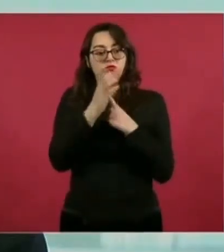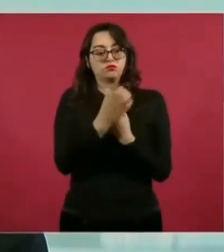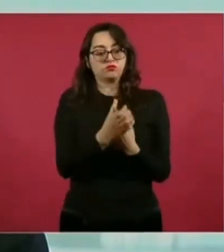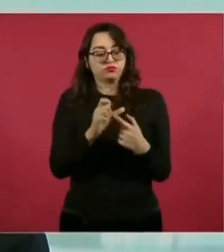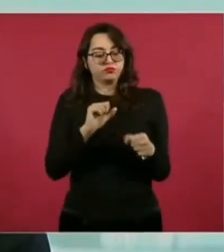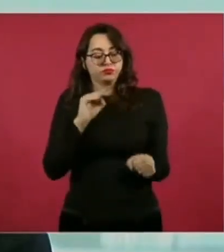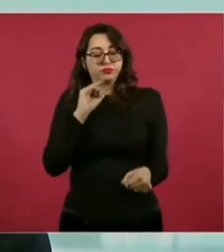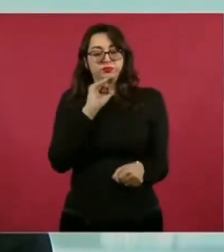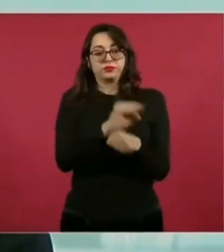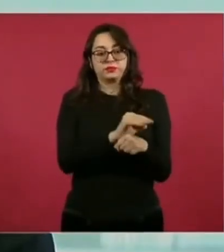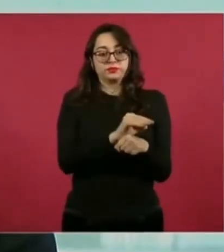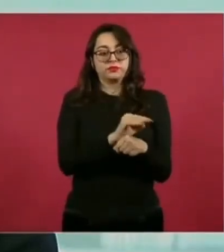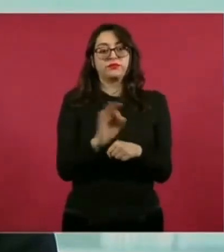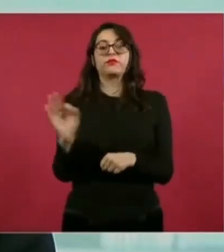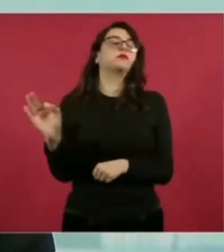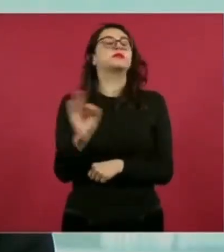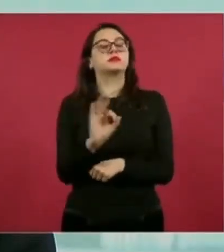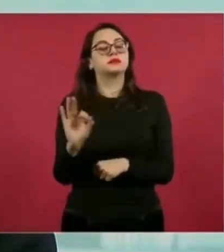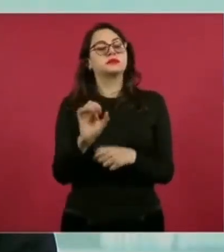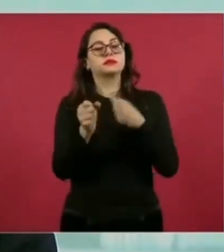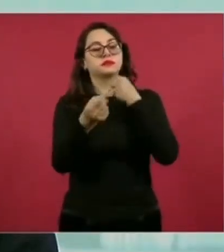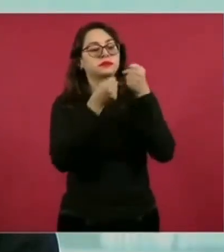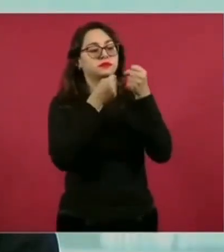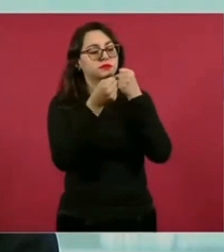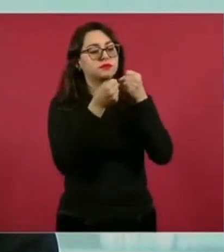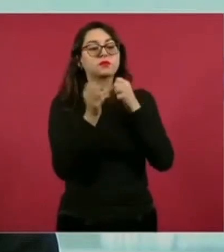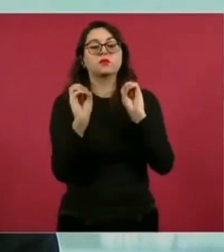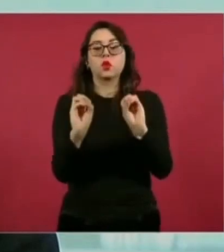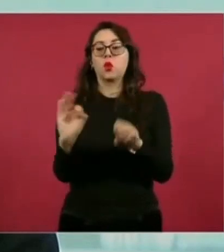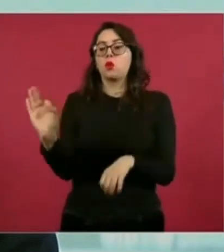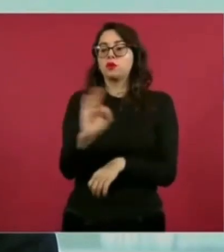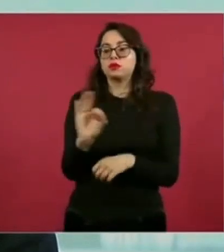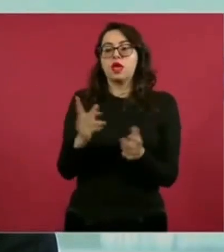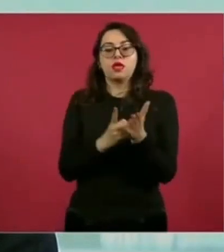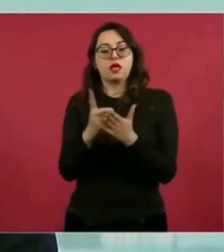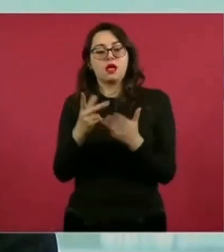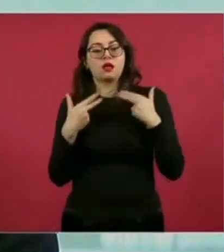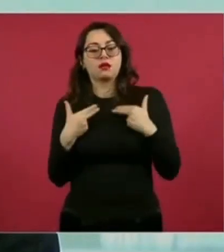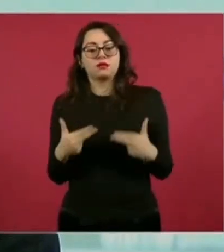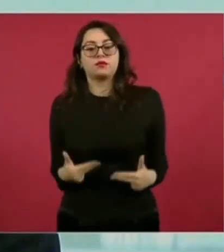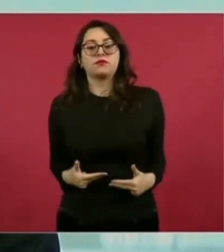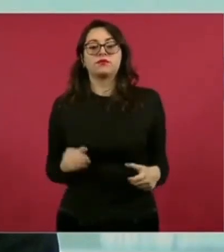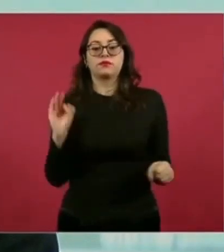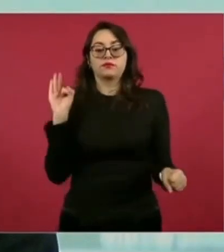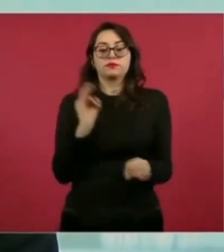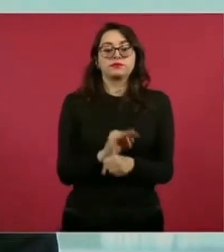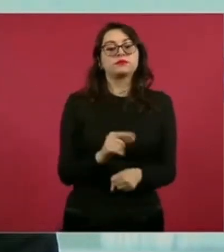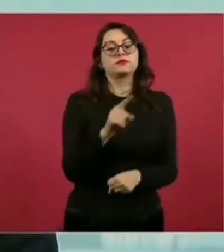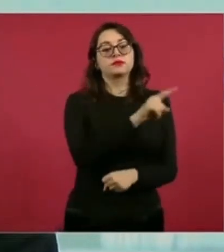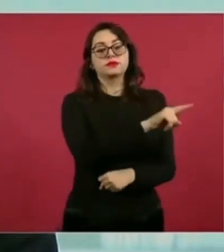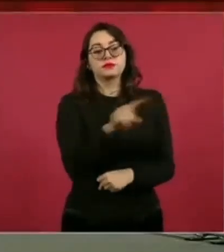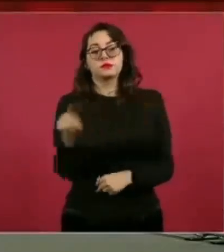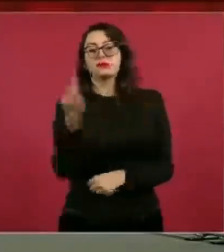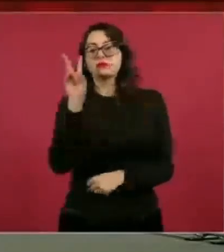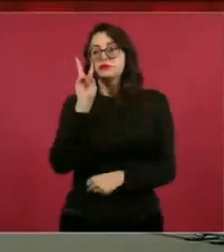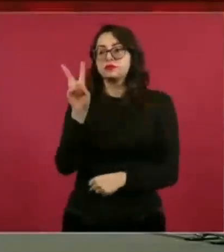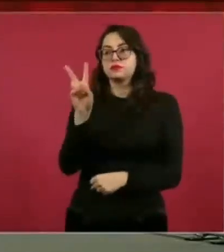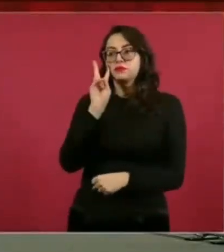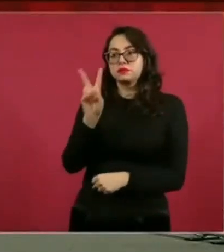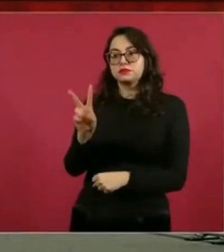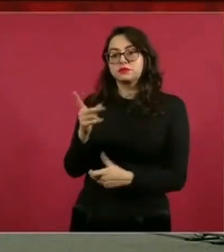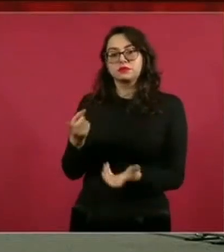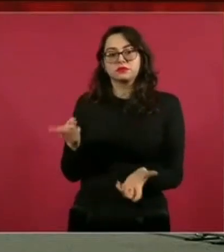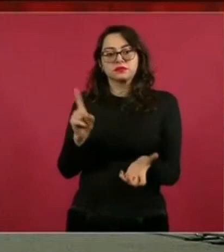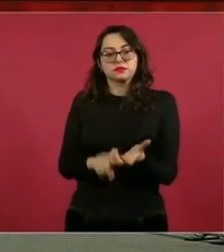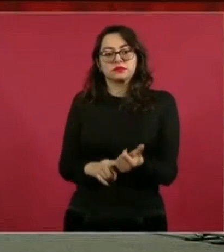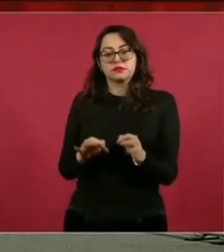habrá algunas personas, quizá periodistas o defensoras y defensores de derechos humanos, que nos están viendo que no podrían conocer bien el